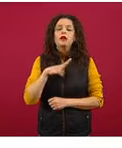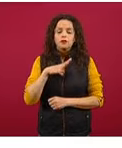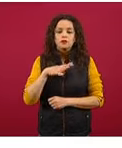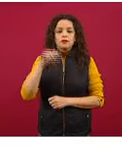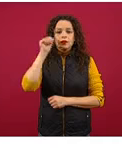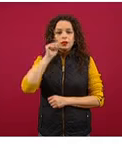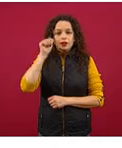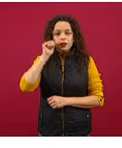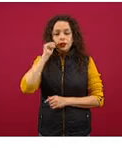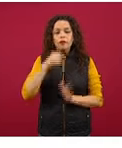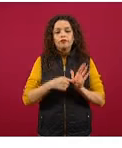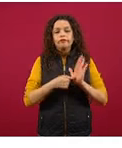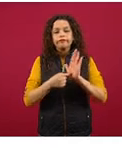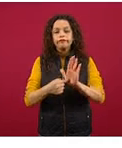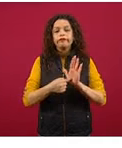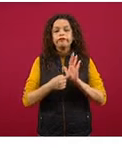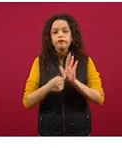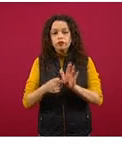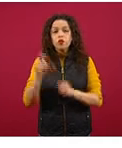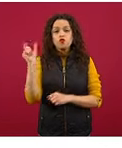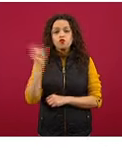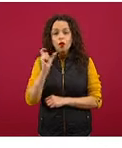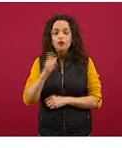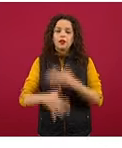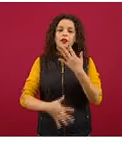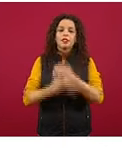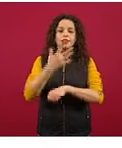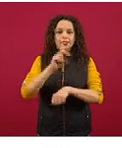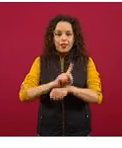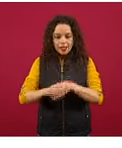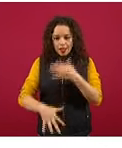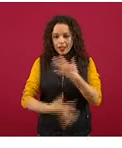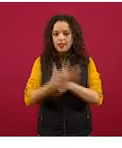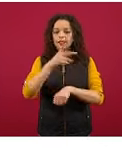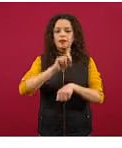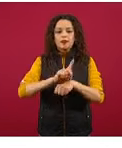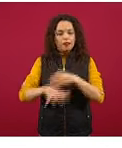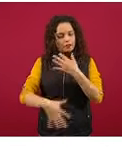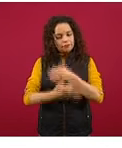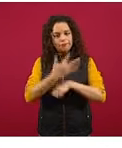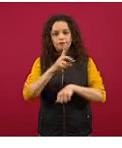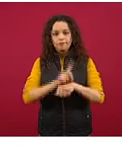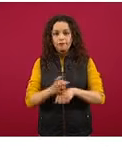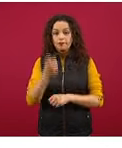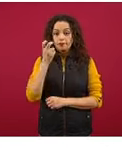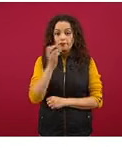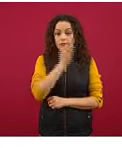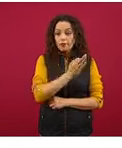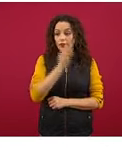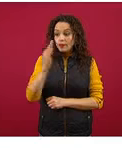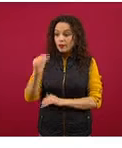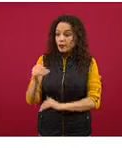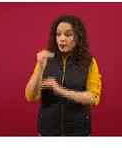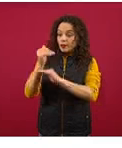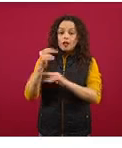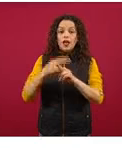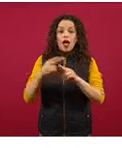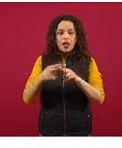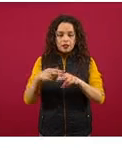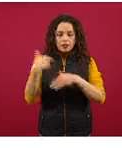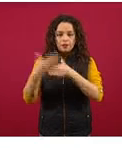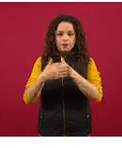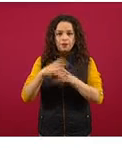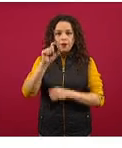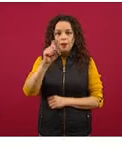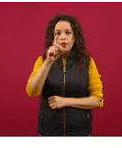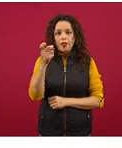quincenal y por lo tanto estas estimaciones tienen vigencia hasta el 20 de diciembre